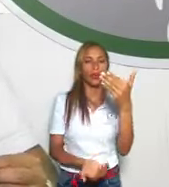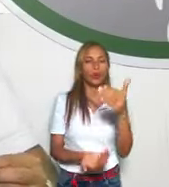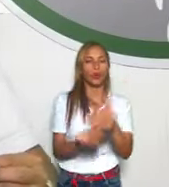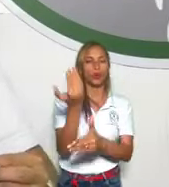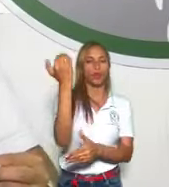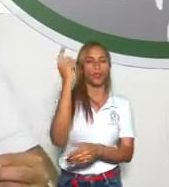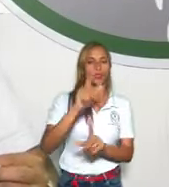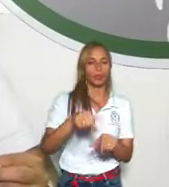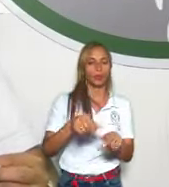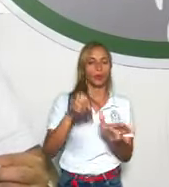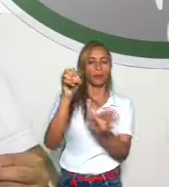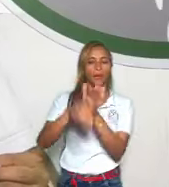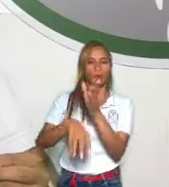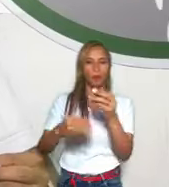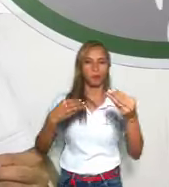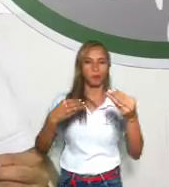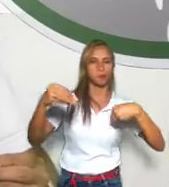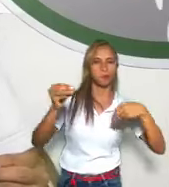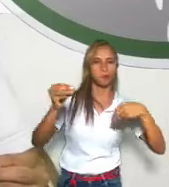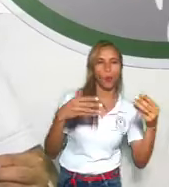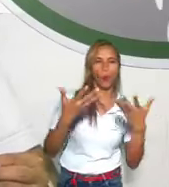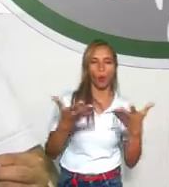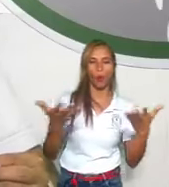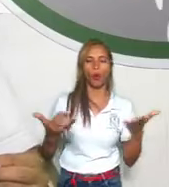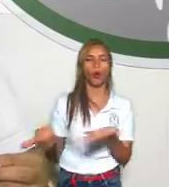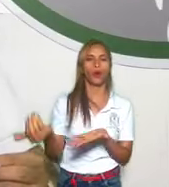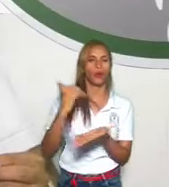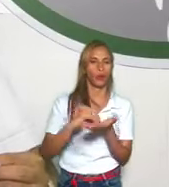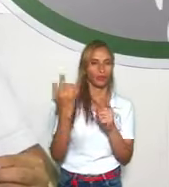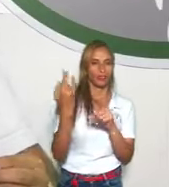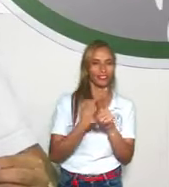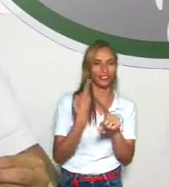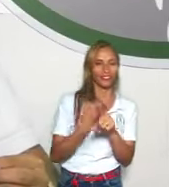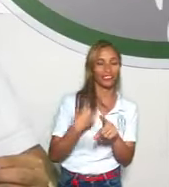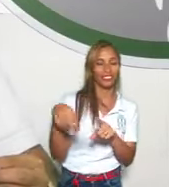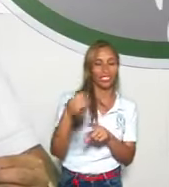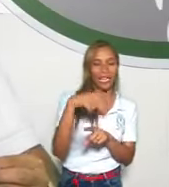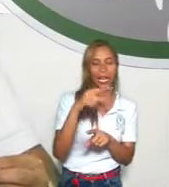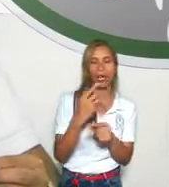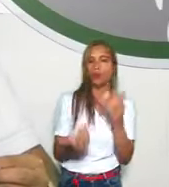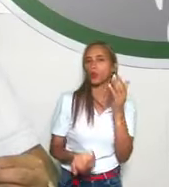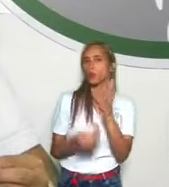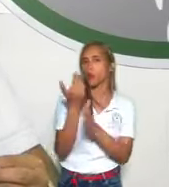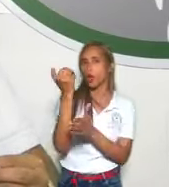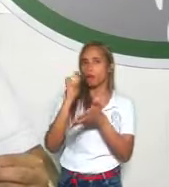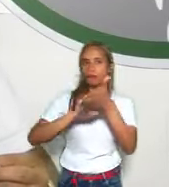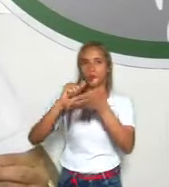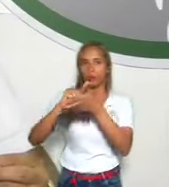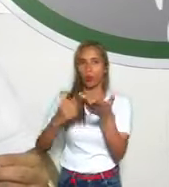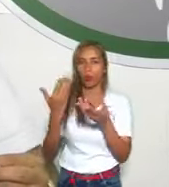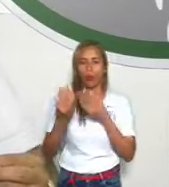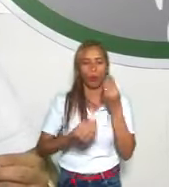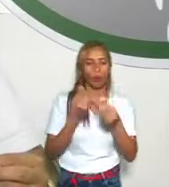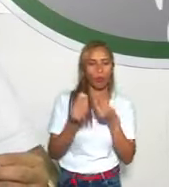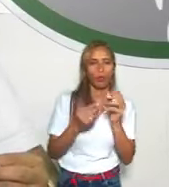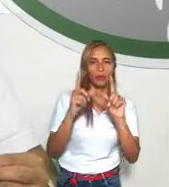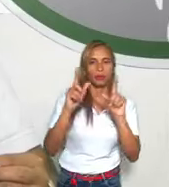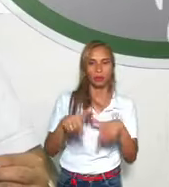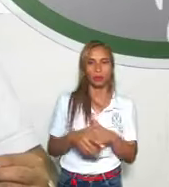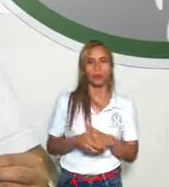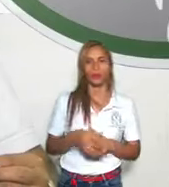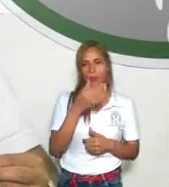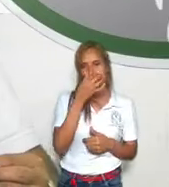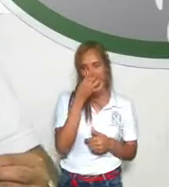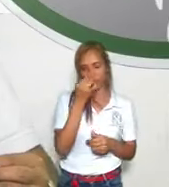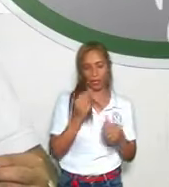plástico y todo aquel material de desecho con el cual se puedan crear nuevos productos, hacer mantenimiento regular al automóvil o